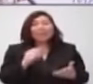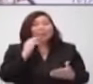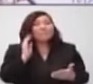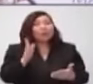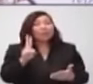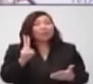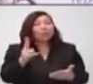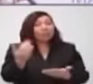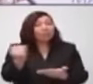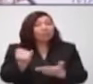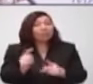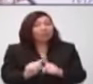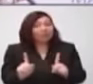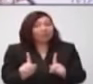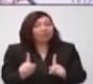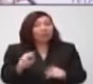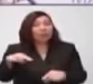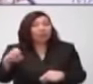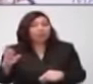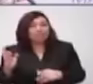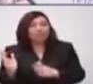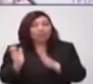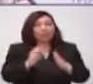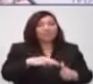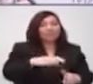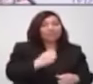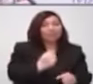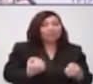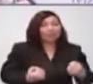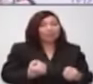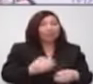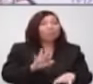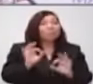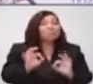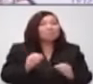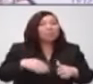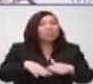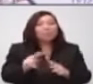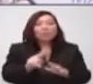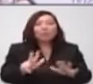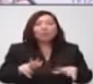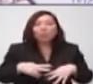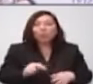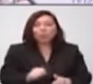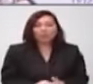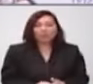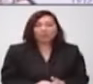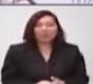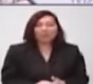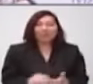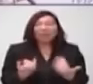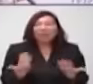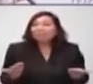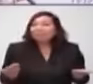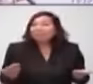mandado dos diseños diferentes, uno al MEF y uno al Ministerio de Transporte, sobre el mismo bypass de 28 de julio, señor presidente. Y